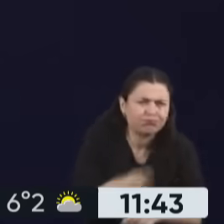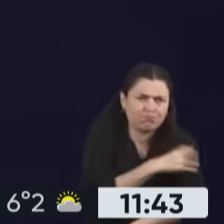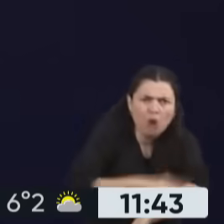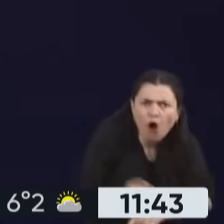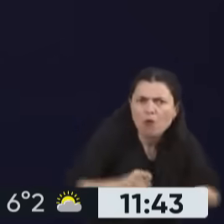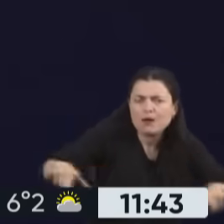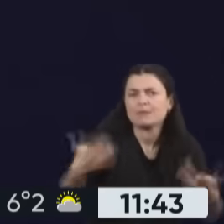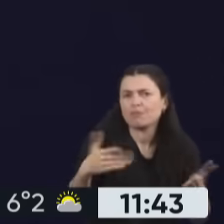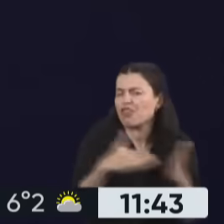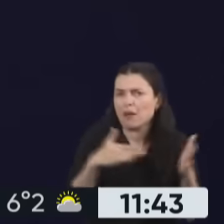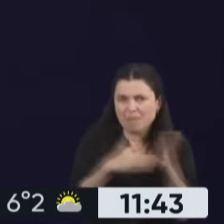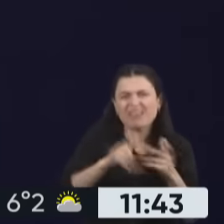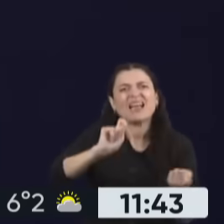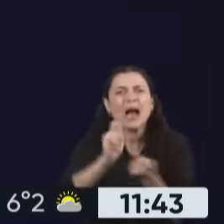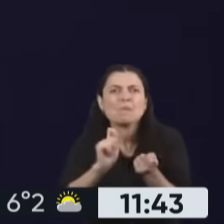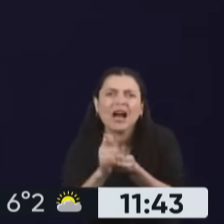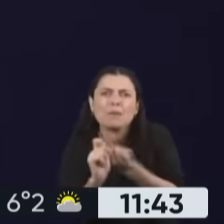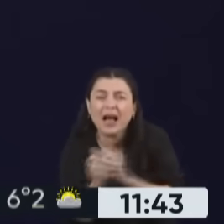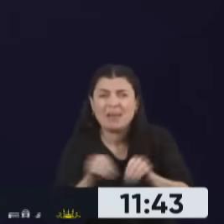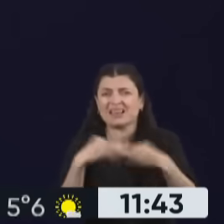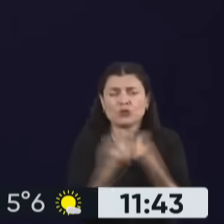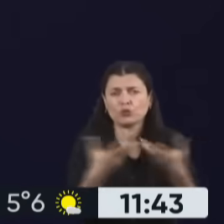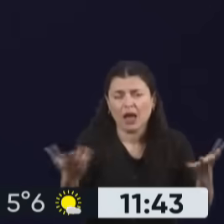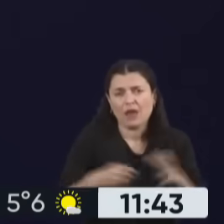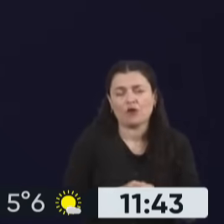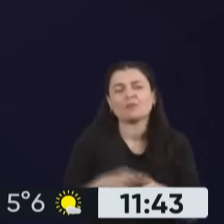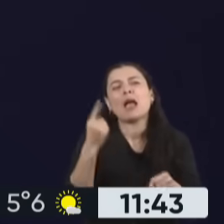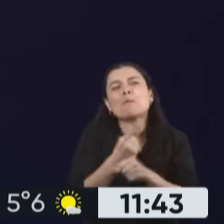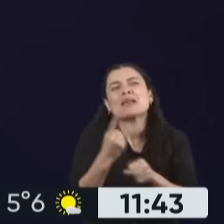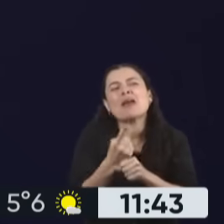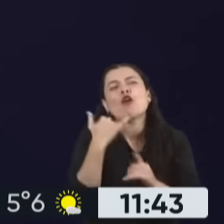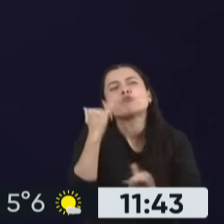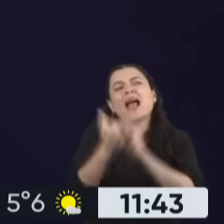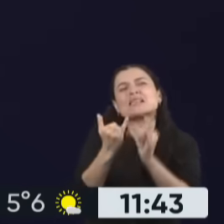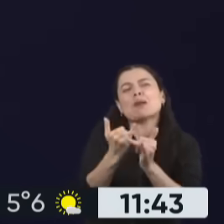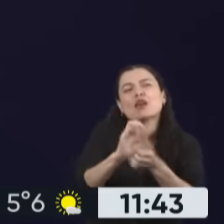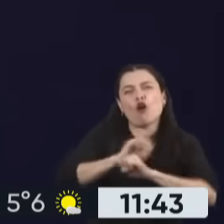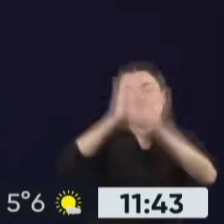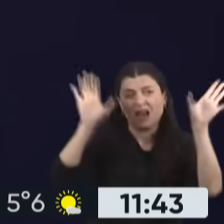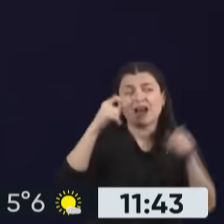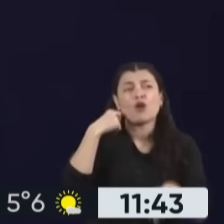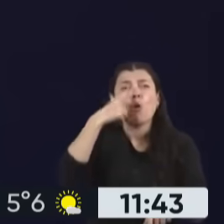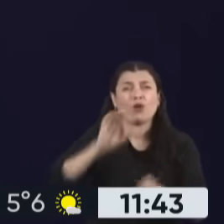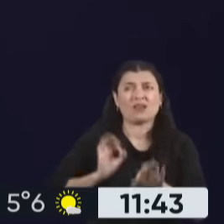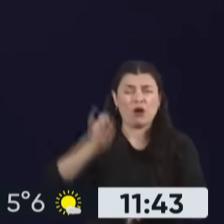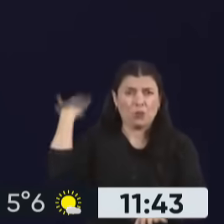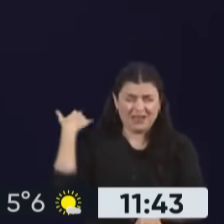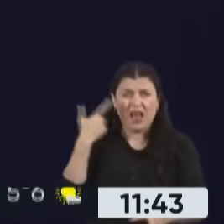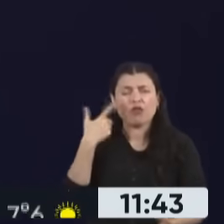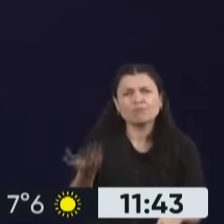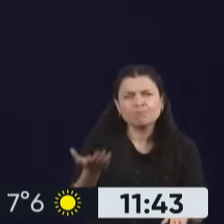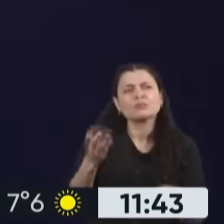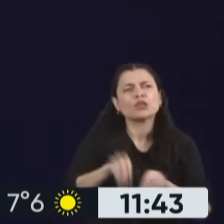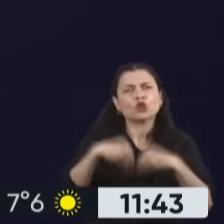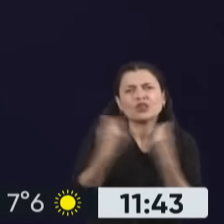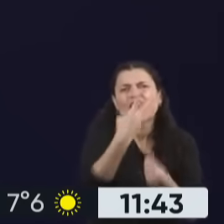varía. En virtud de esta introducción que te hago, si miramos las cifras del último año, Argentina hoy tiene